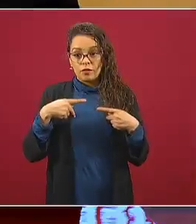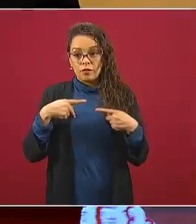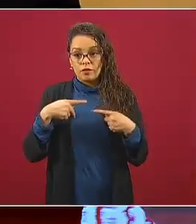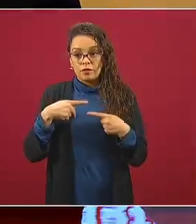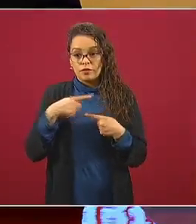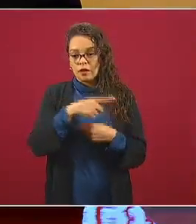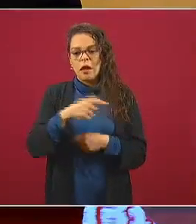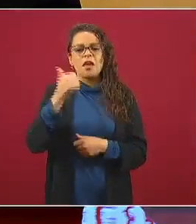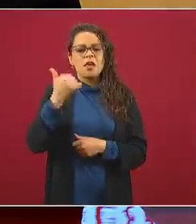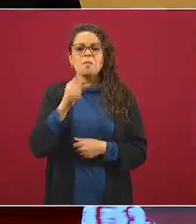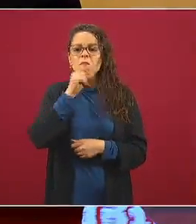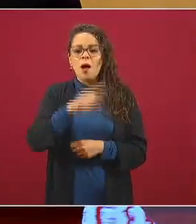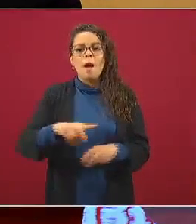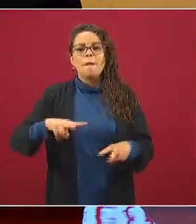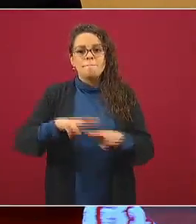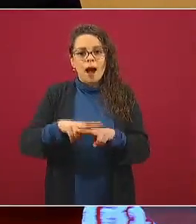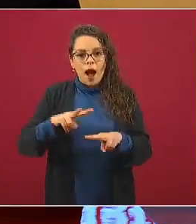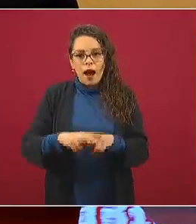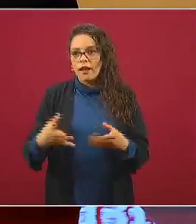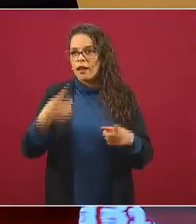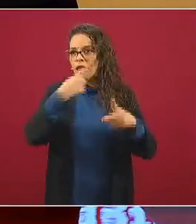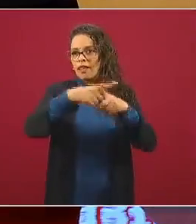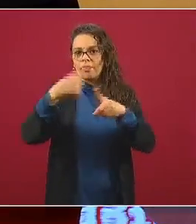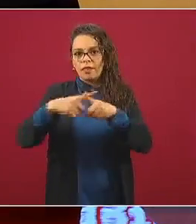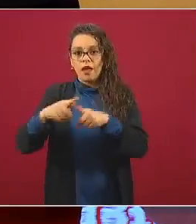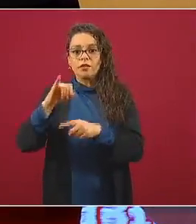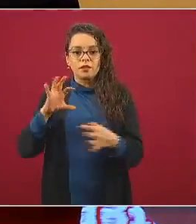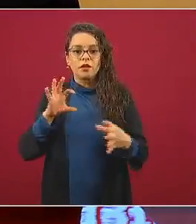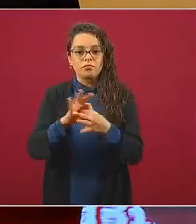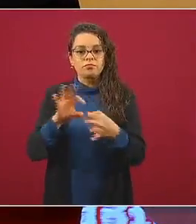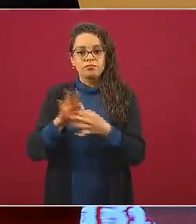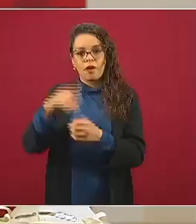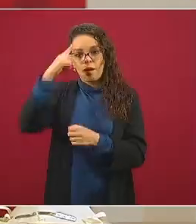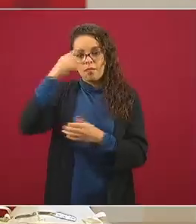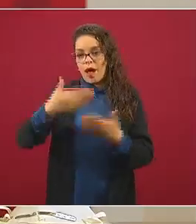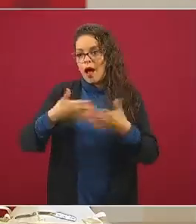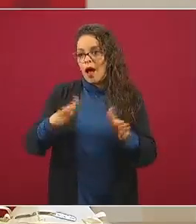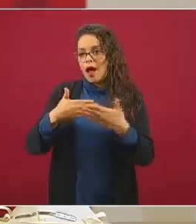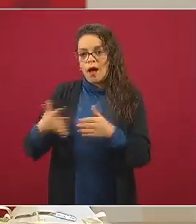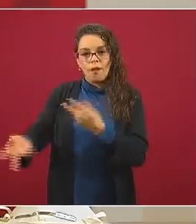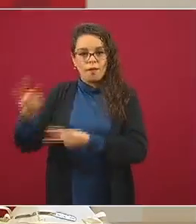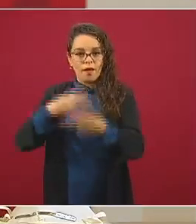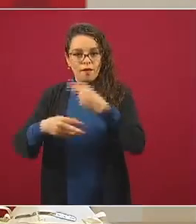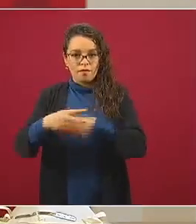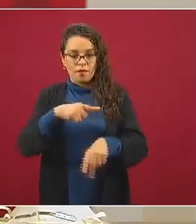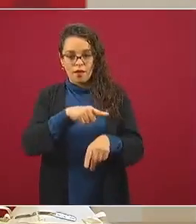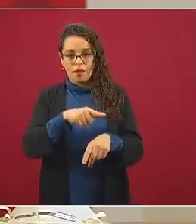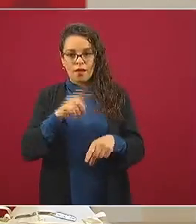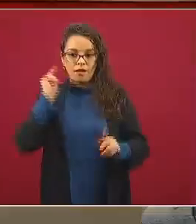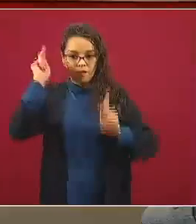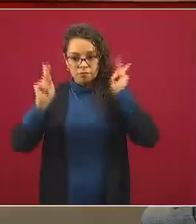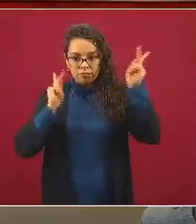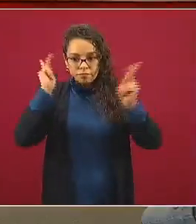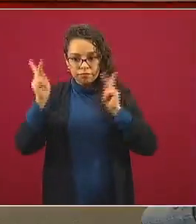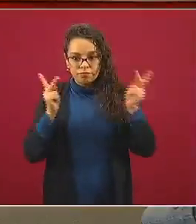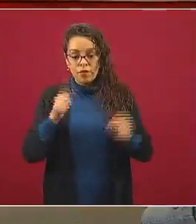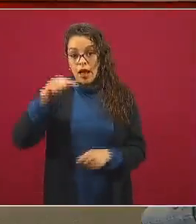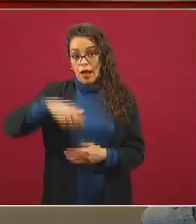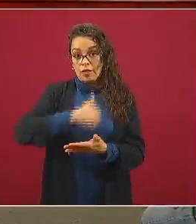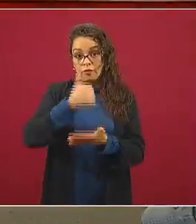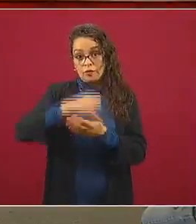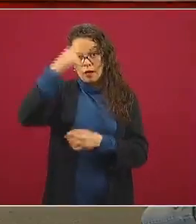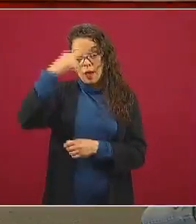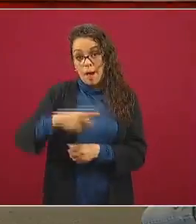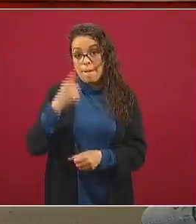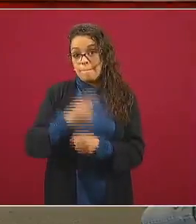parques temáticos, y fue como se posicionó la ciudad como la primera más visitada de turistas hospedados en hotel y